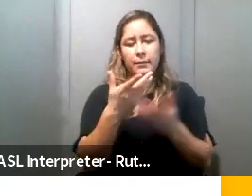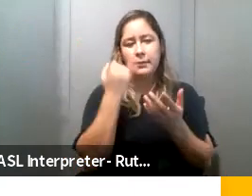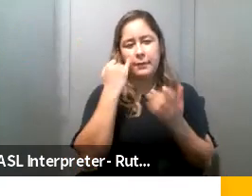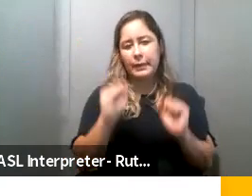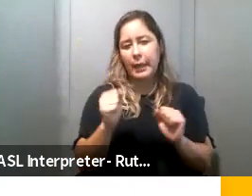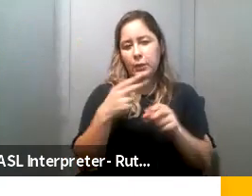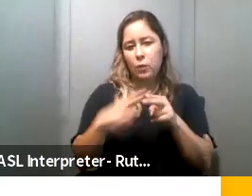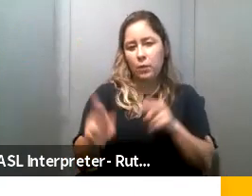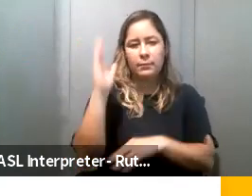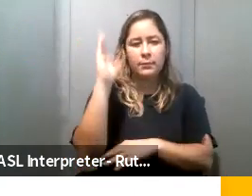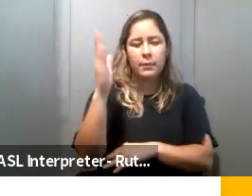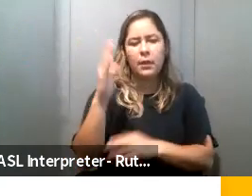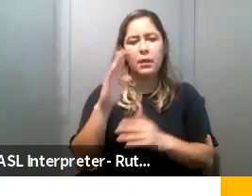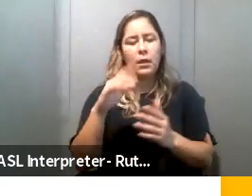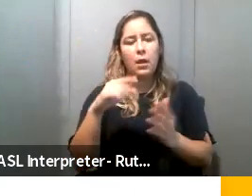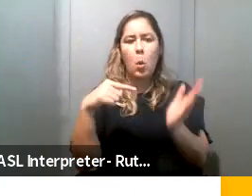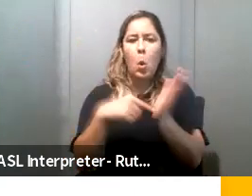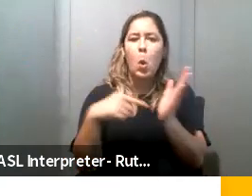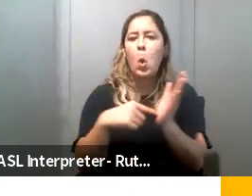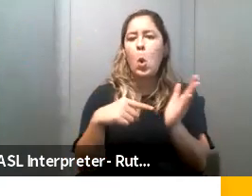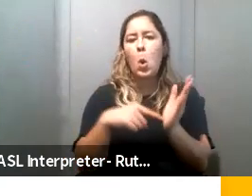poco sobre cómo pagar una fianza.